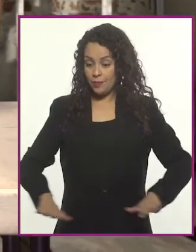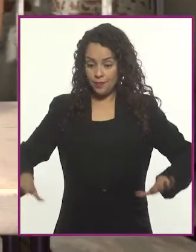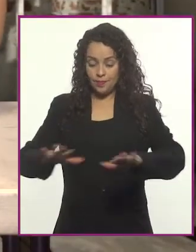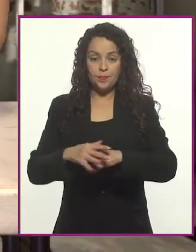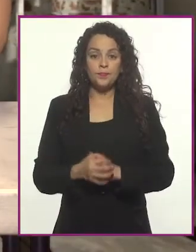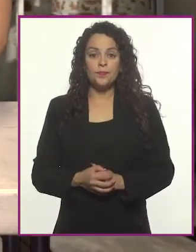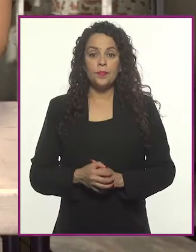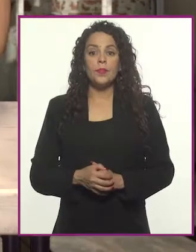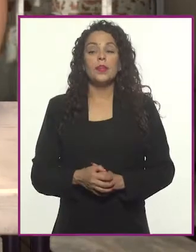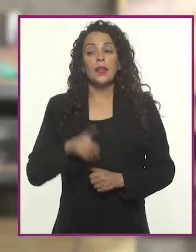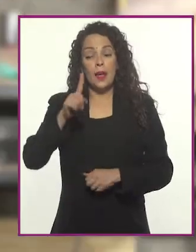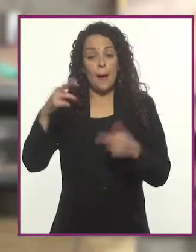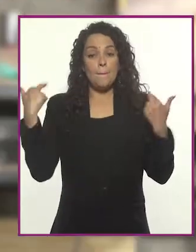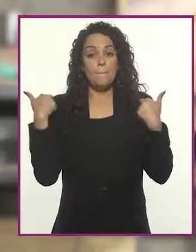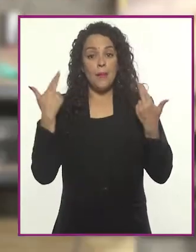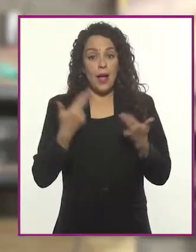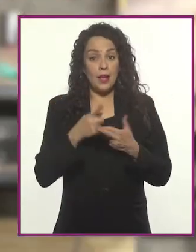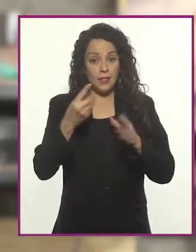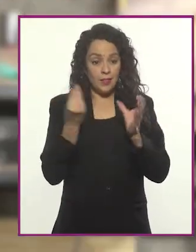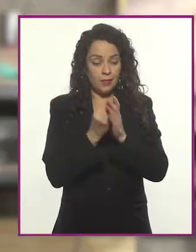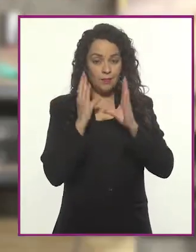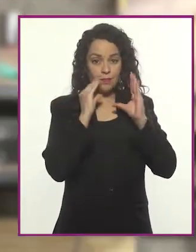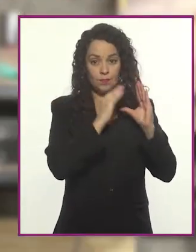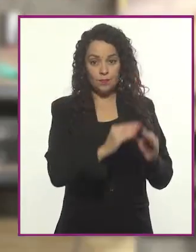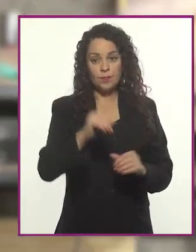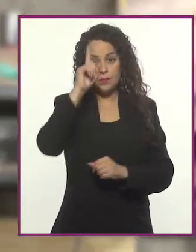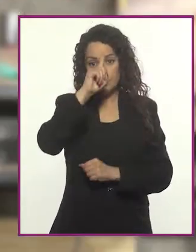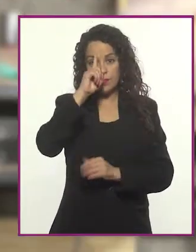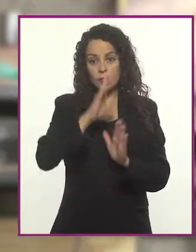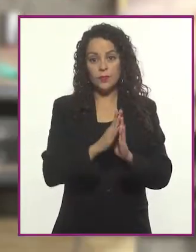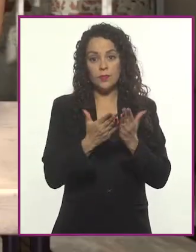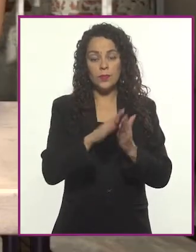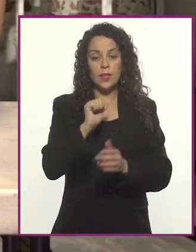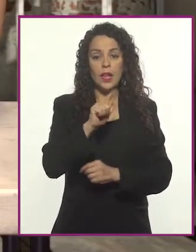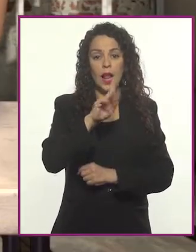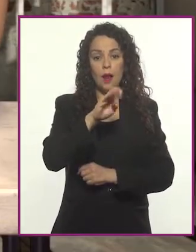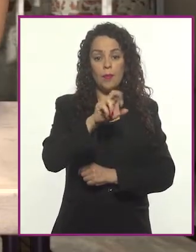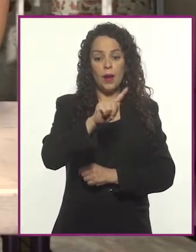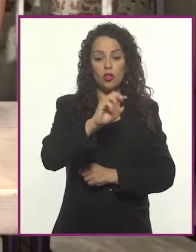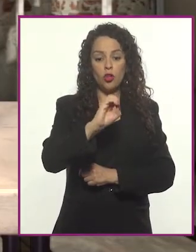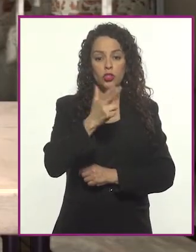La maestra del taller de cuento nos recomendó un libro de Alberto Chimal, Cómo empezar